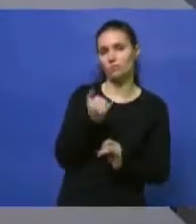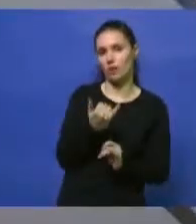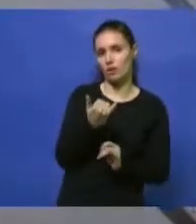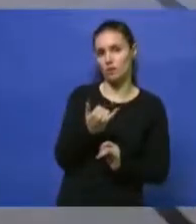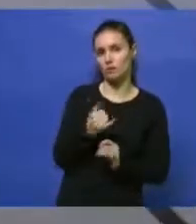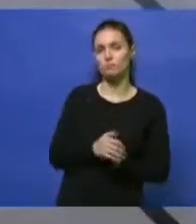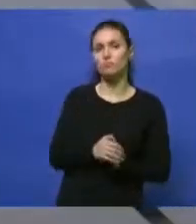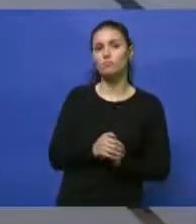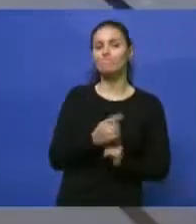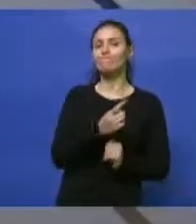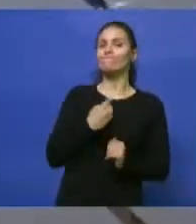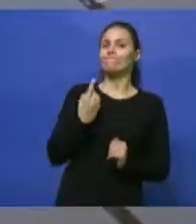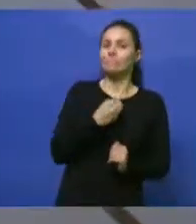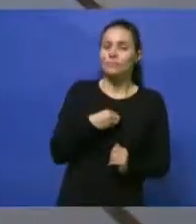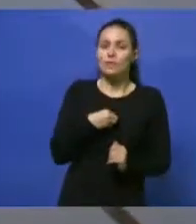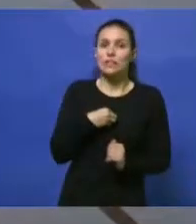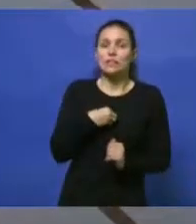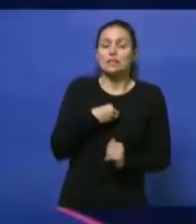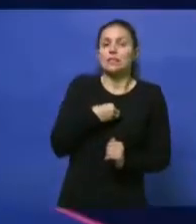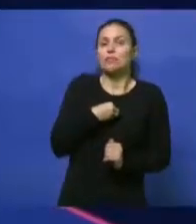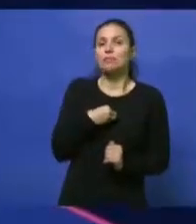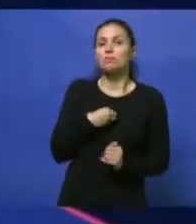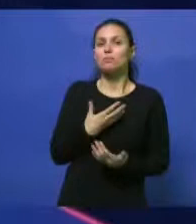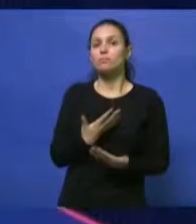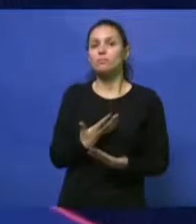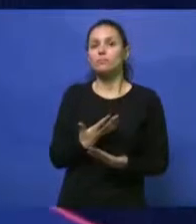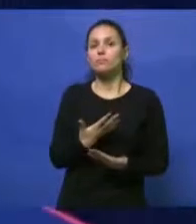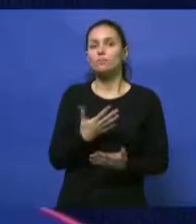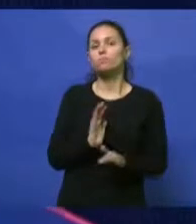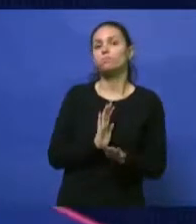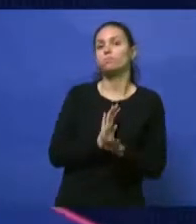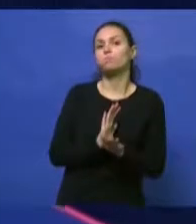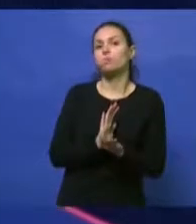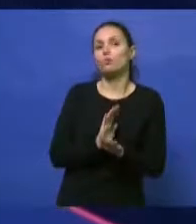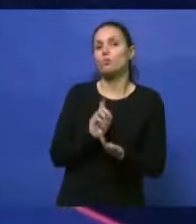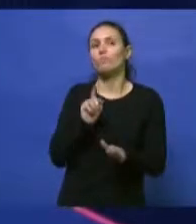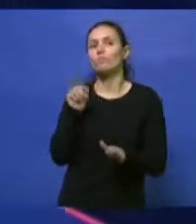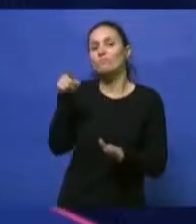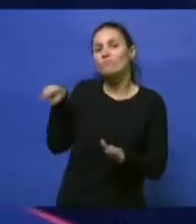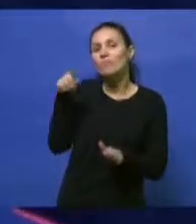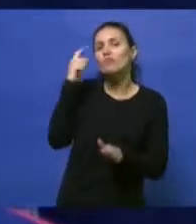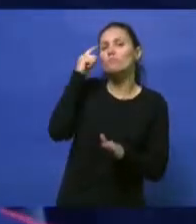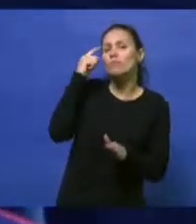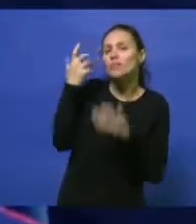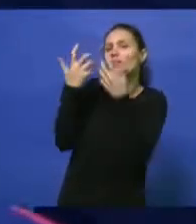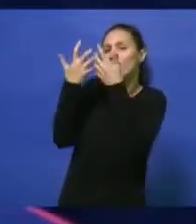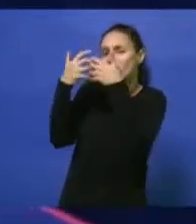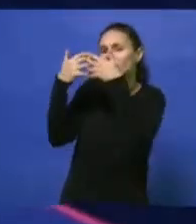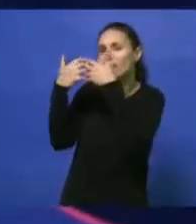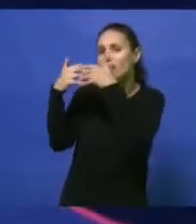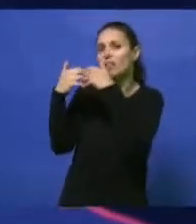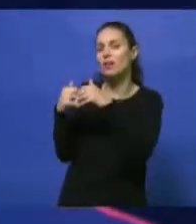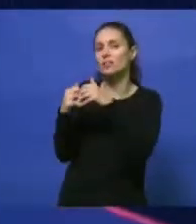teníamos esperanza de que fuera un poquito rever en las cosas y fueran para atrás, pero creería